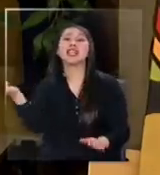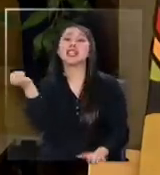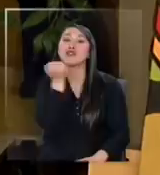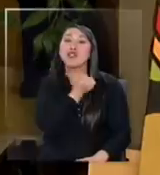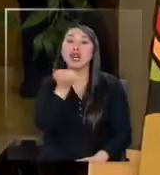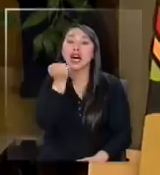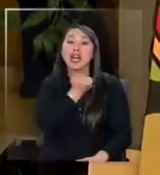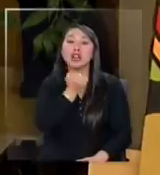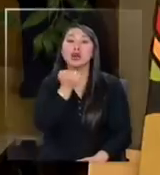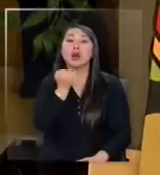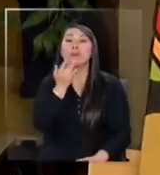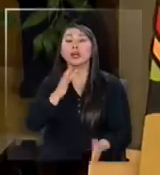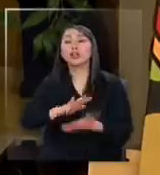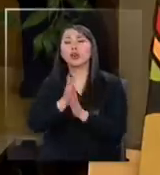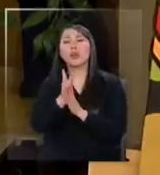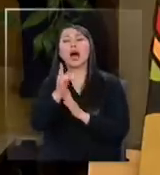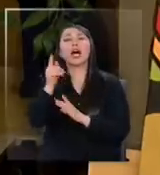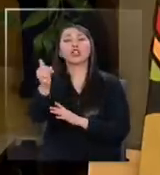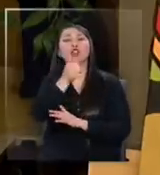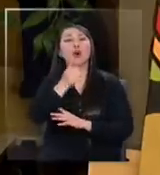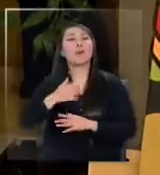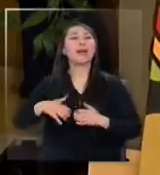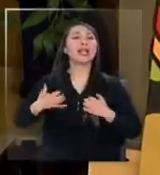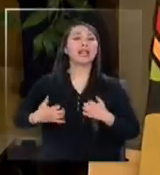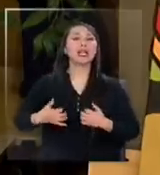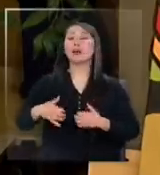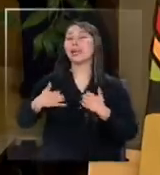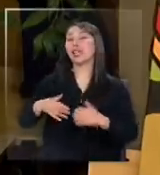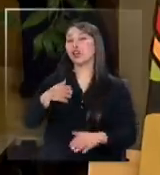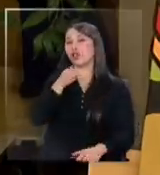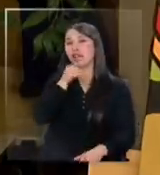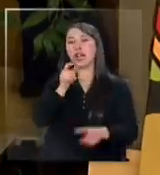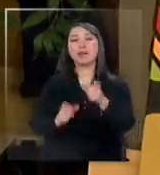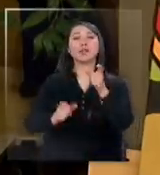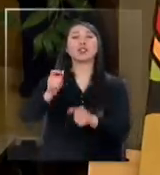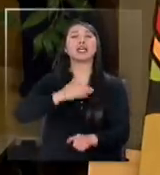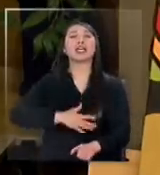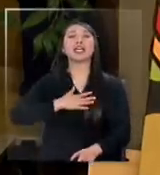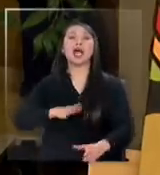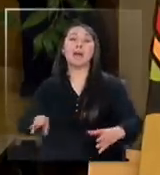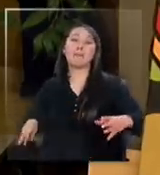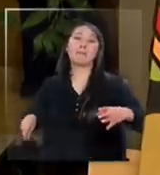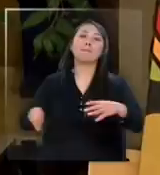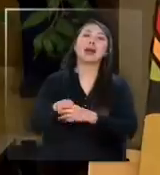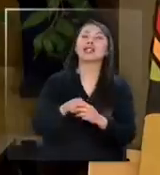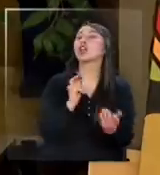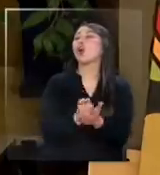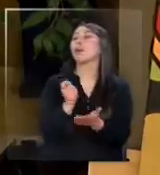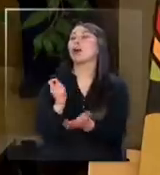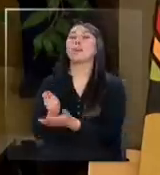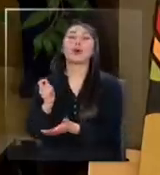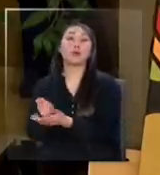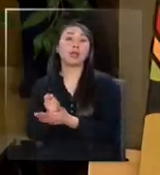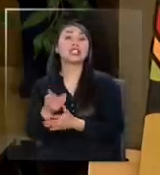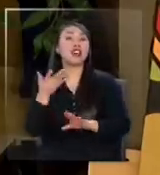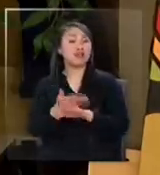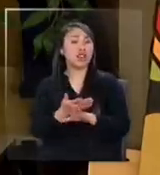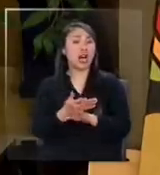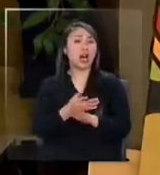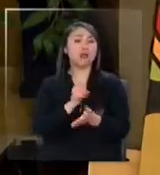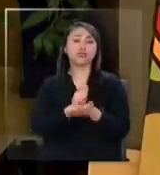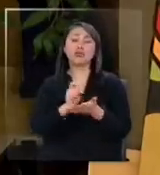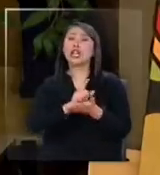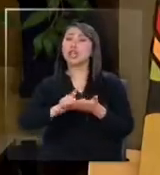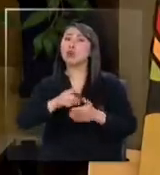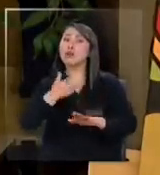fundaba en la tesis del malestar y que ese malestar no era tal, que lo que la gente quería era ser parte del consumo. Y hubo literatura profusa